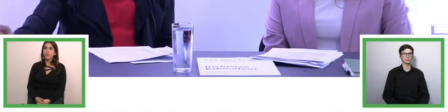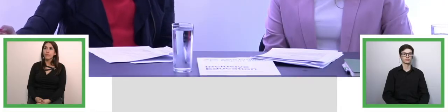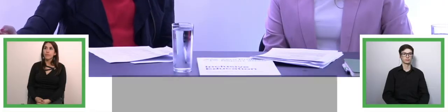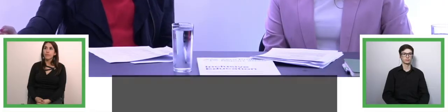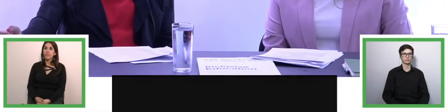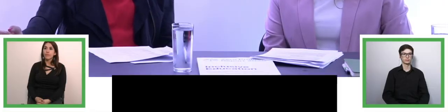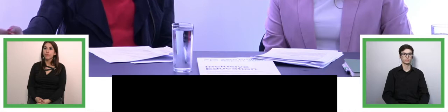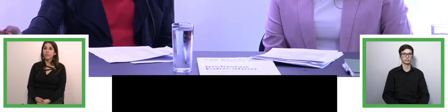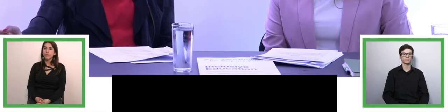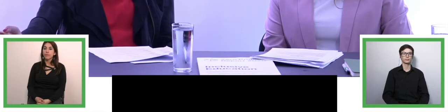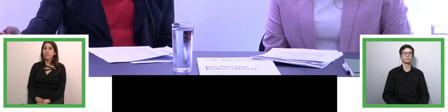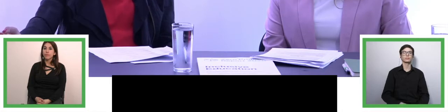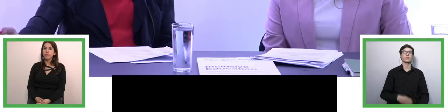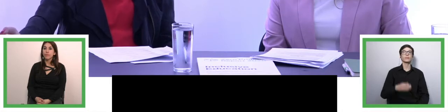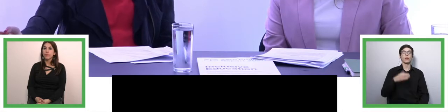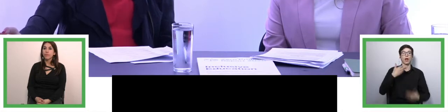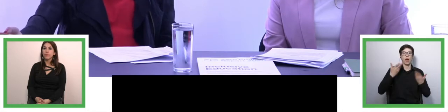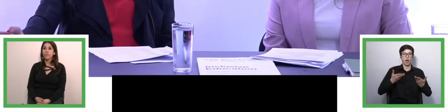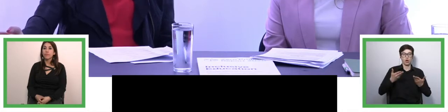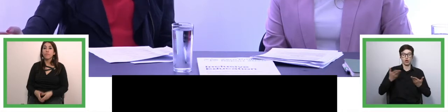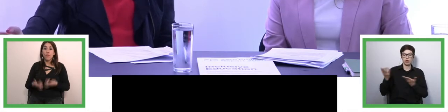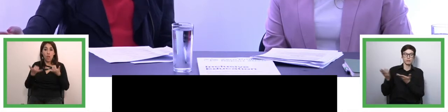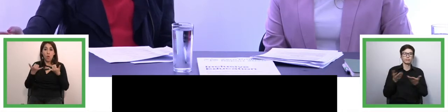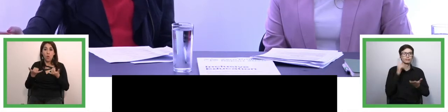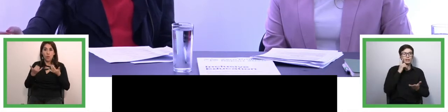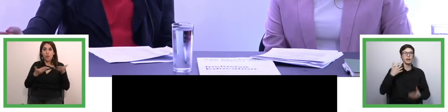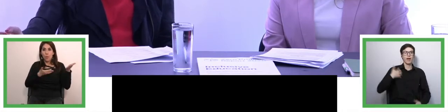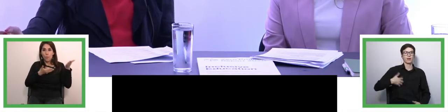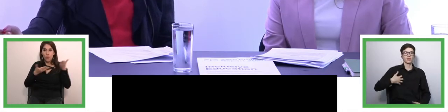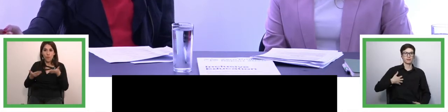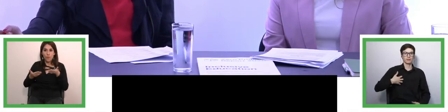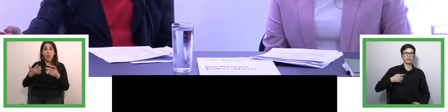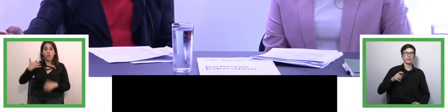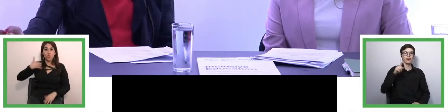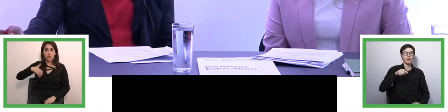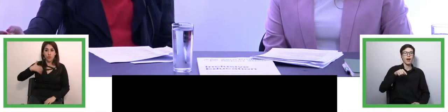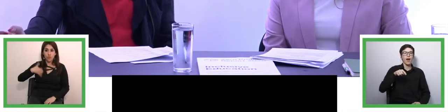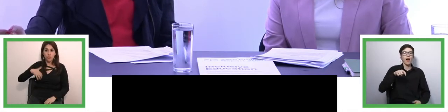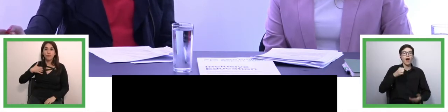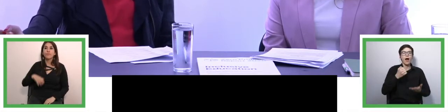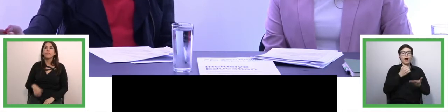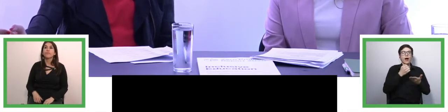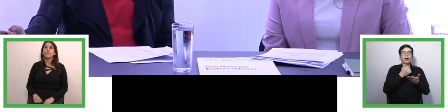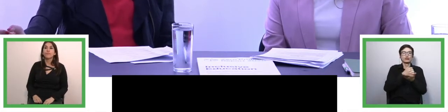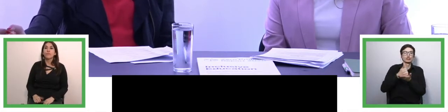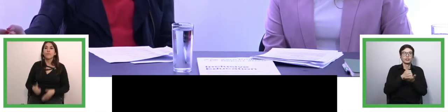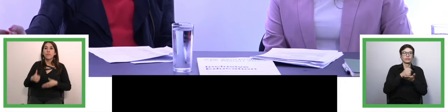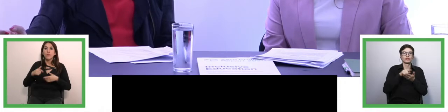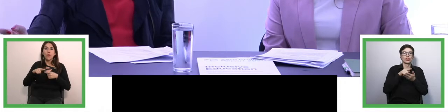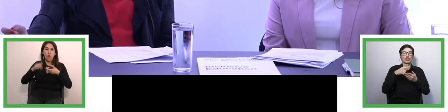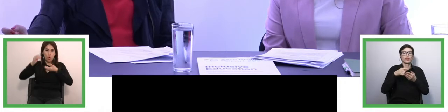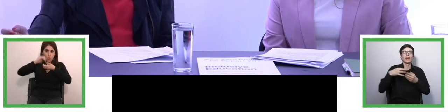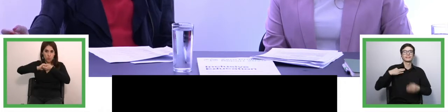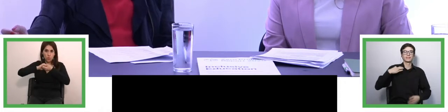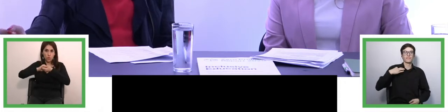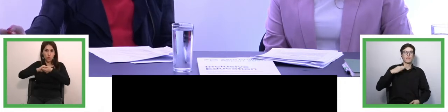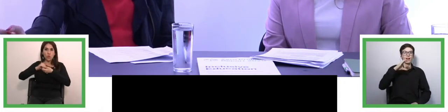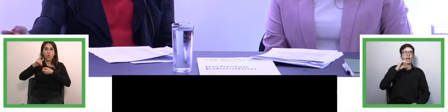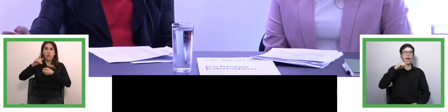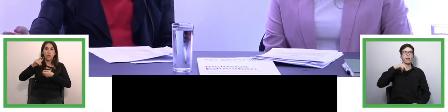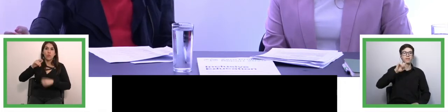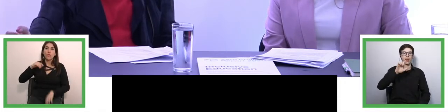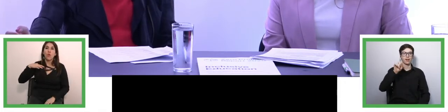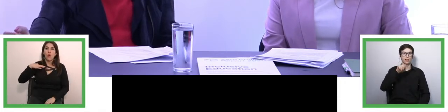Y seguimos con Argentina, Asociación Civil Canales, una videoteca de cuentos